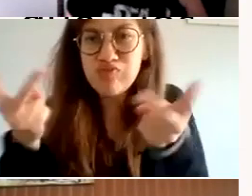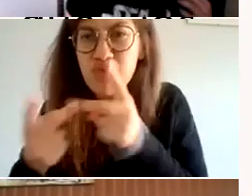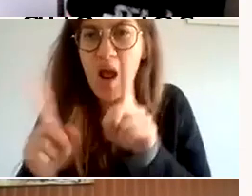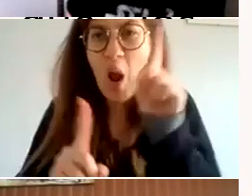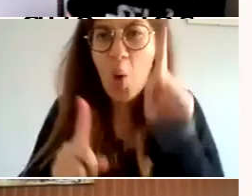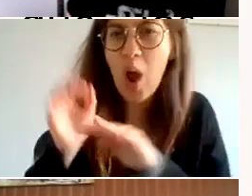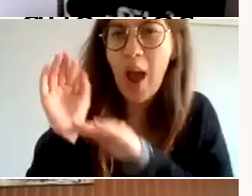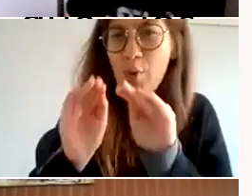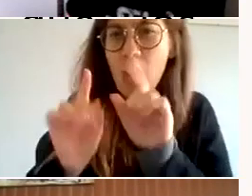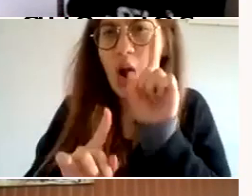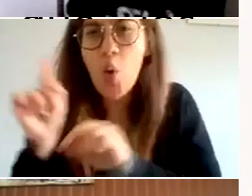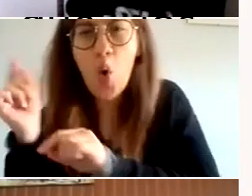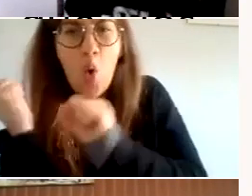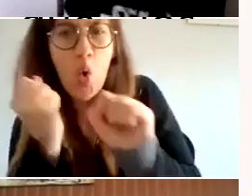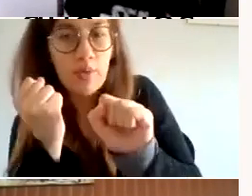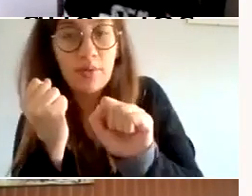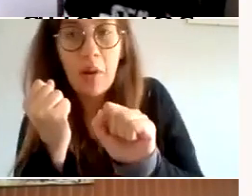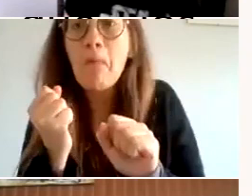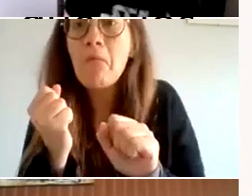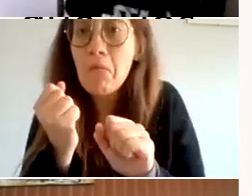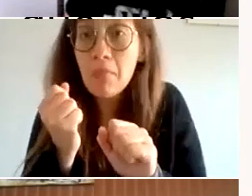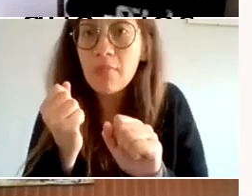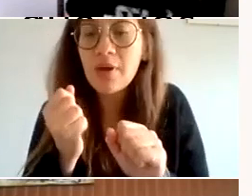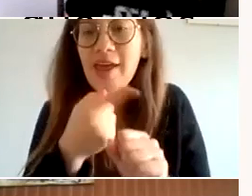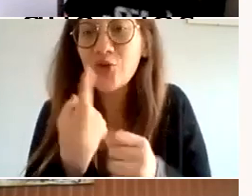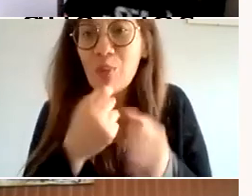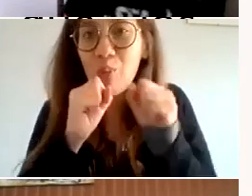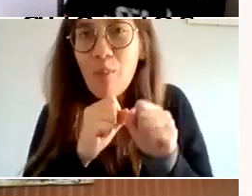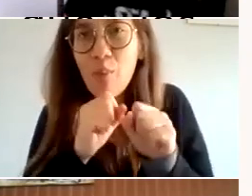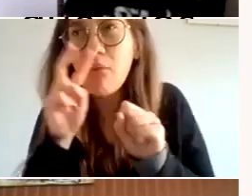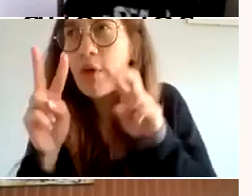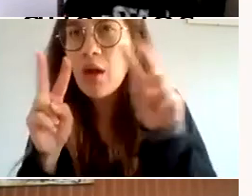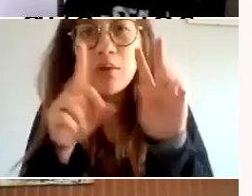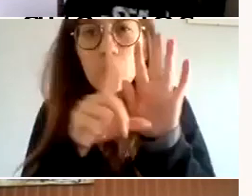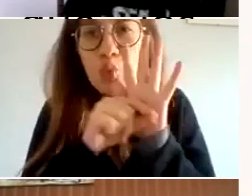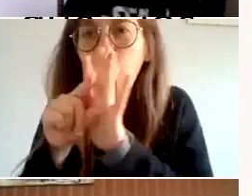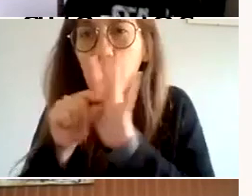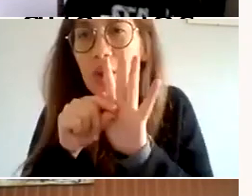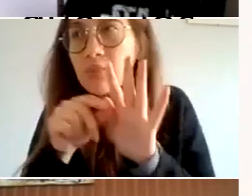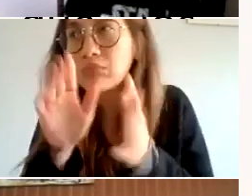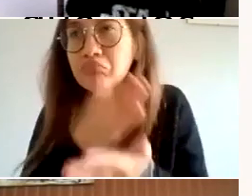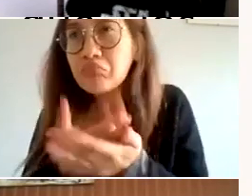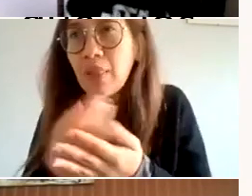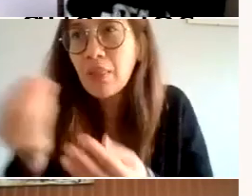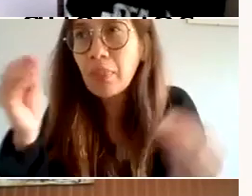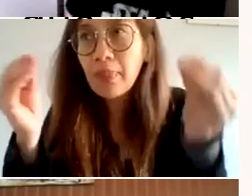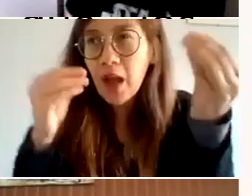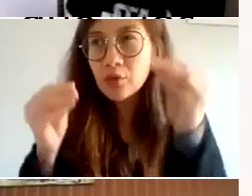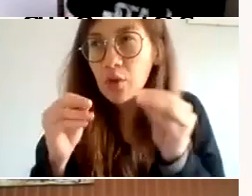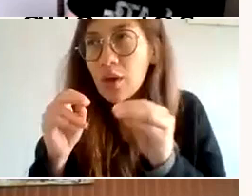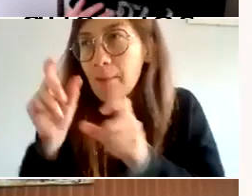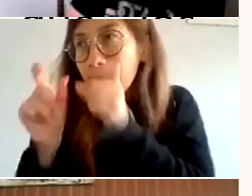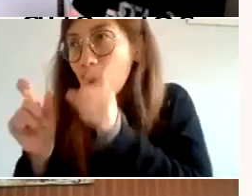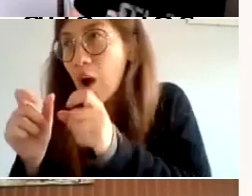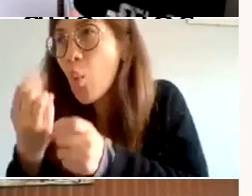Este es un estudio que se liberó creo que en enero del 2021,